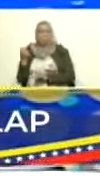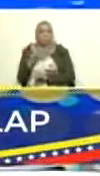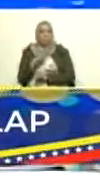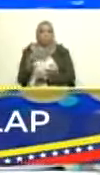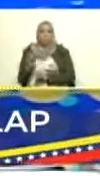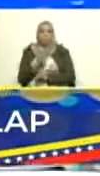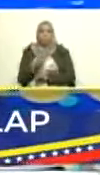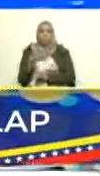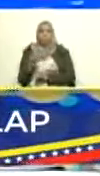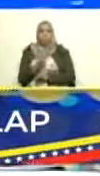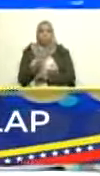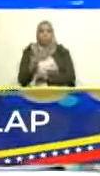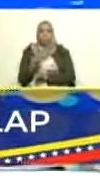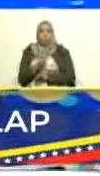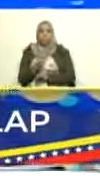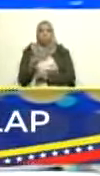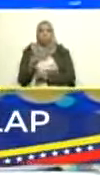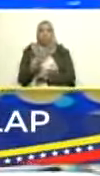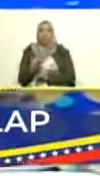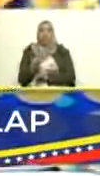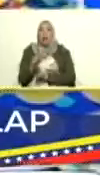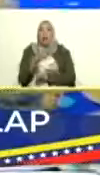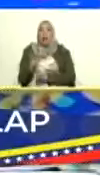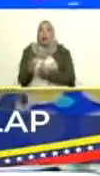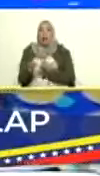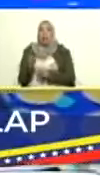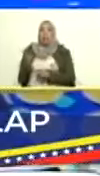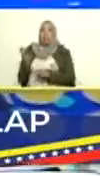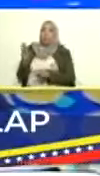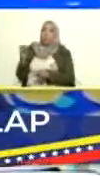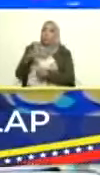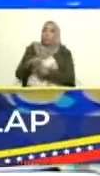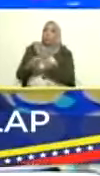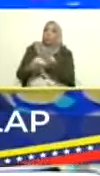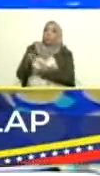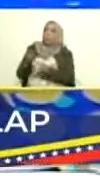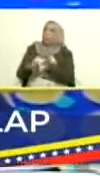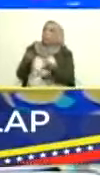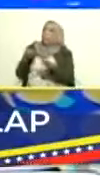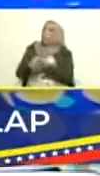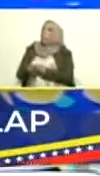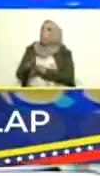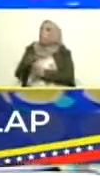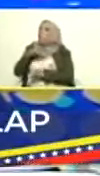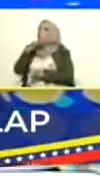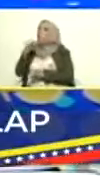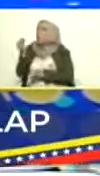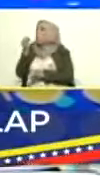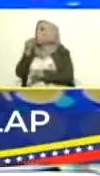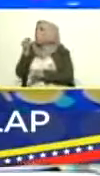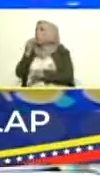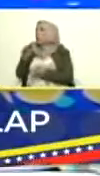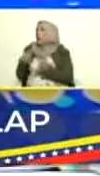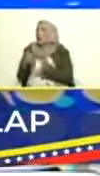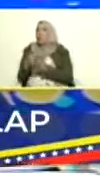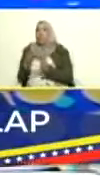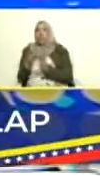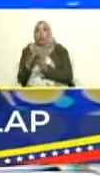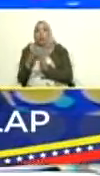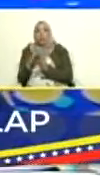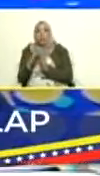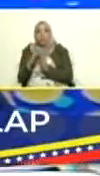Y nosotros reconstruíamos los almacenes y volvíamos a llenarlos para que la comida llegara al hogar.